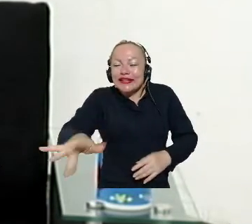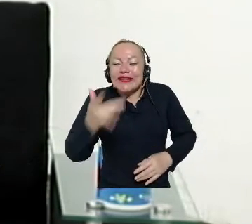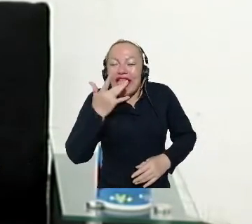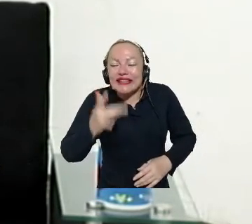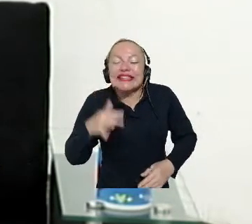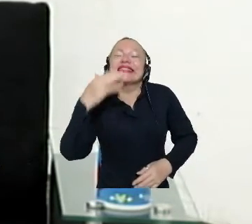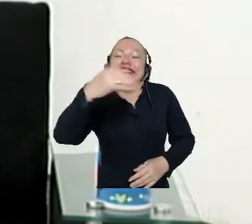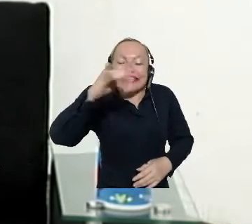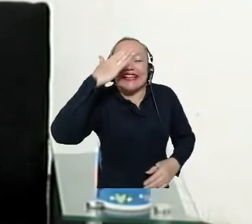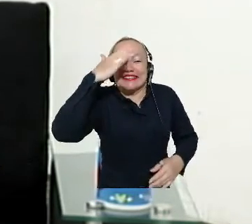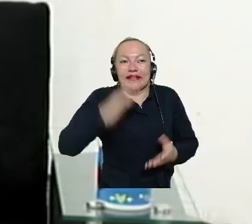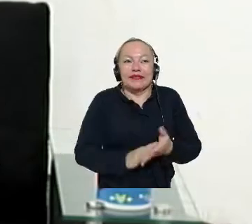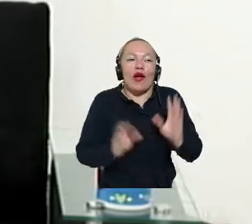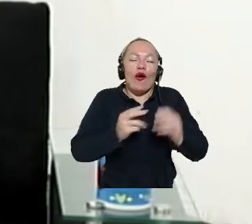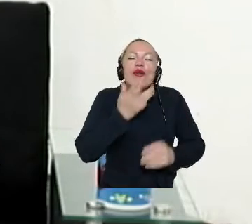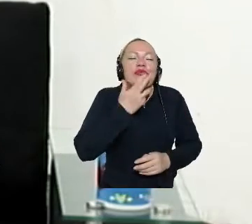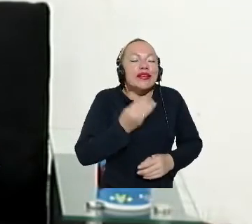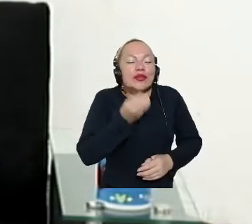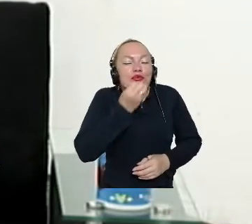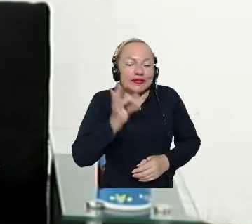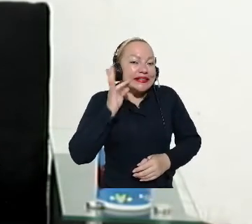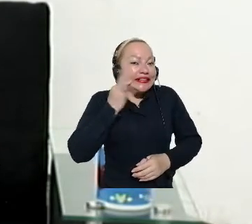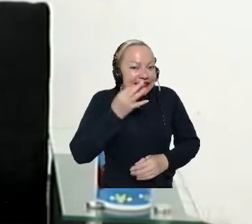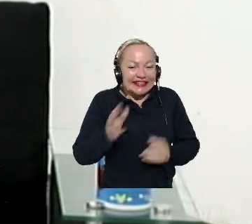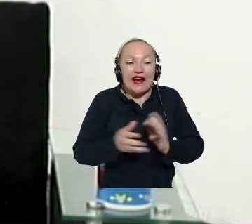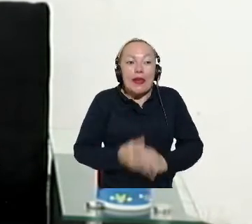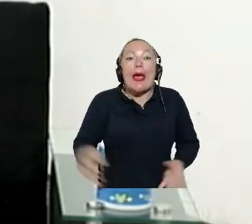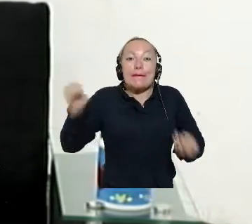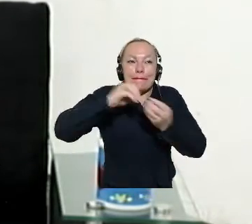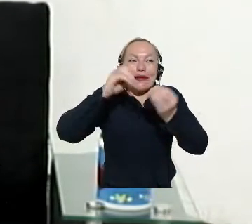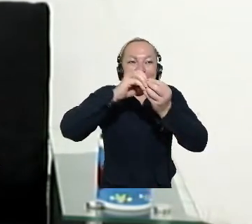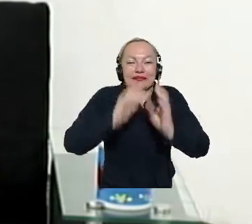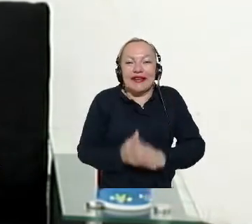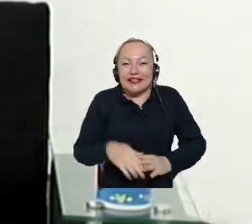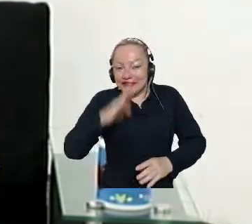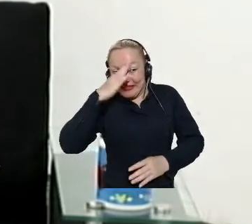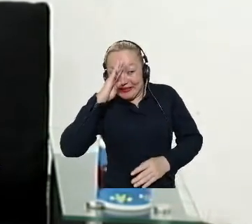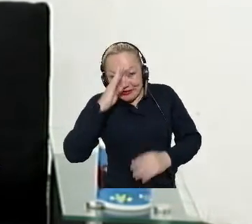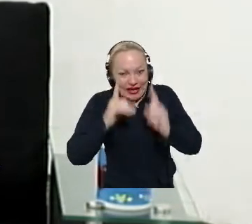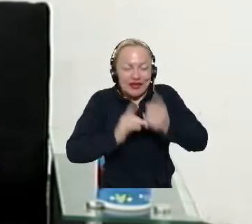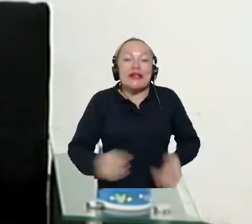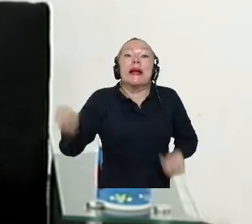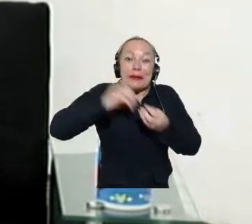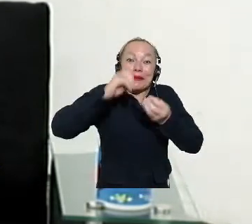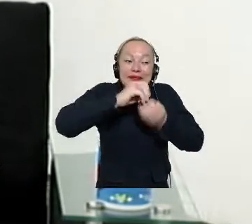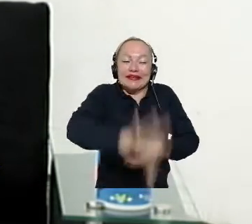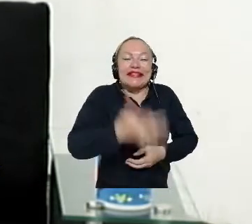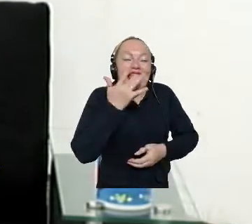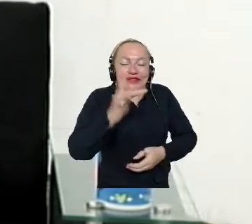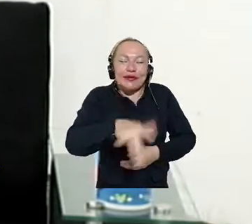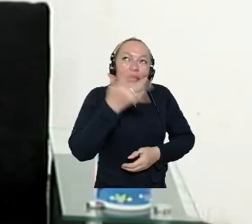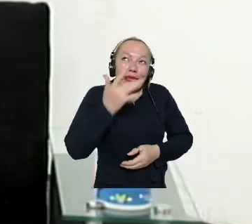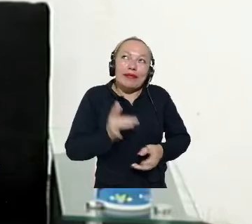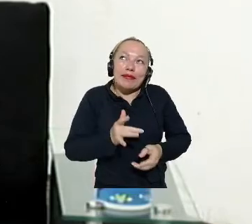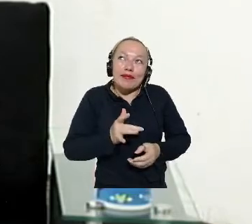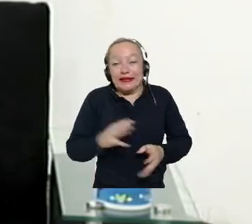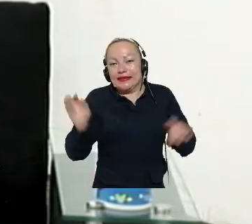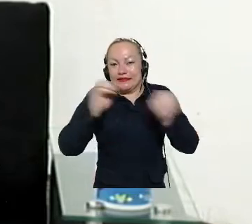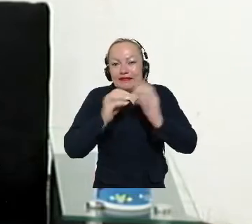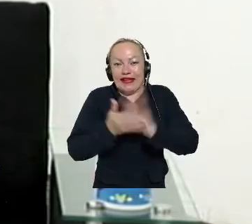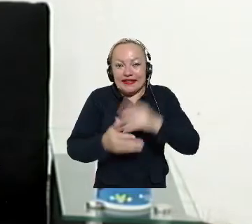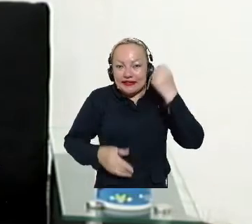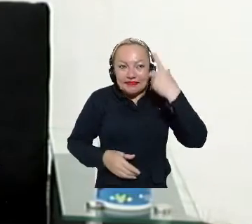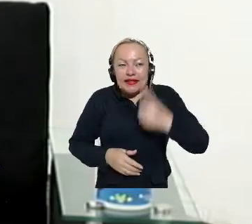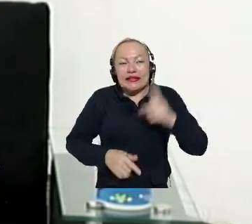¿cierto? Mm. Si es dulce y rico y le gustó más, pues por lo menos no se quedó con la duda y ya sabe sí, a qué sabe. Es verdad, sí, sí, sí. Pero cuando muy no, cierto. Todo